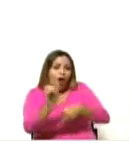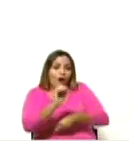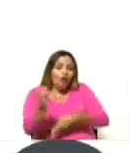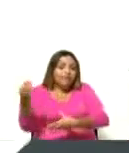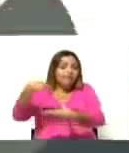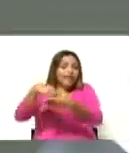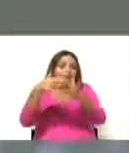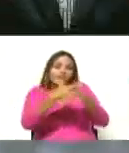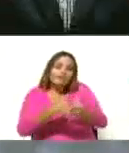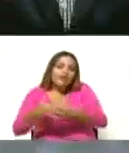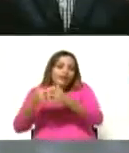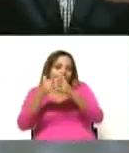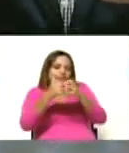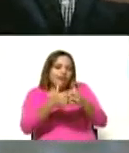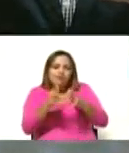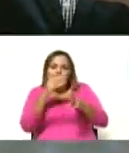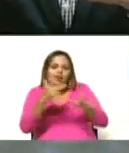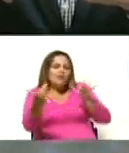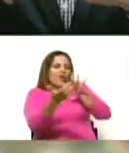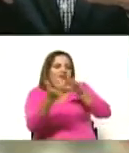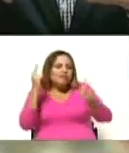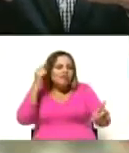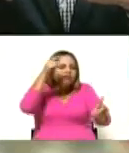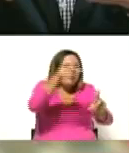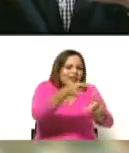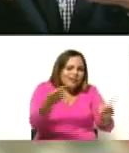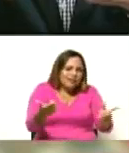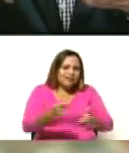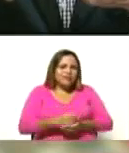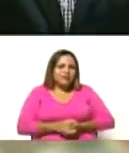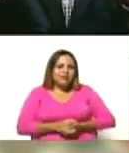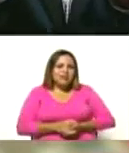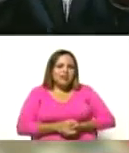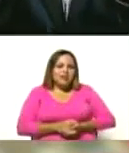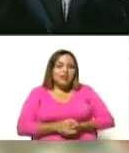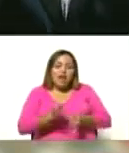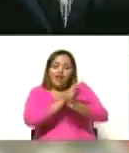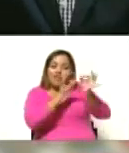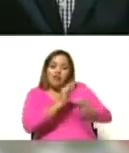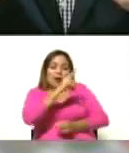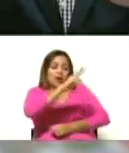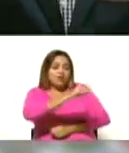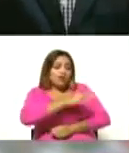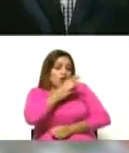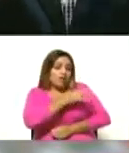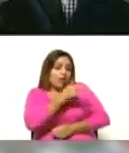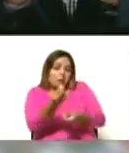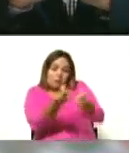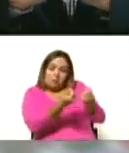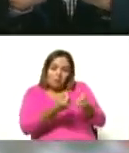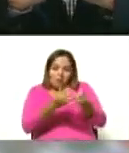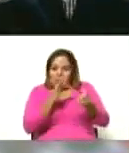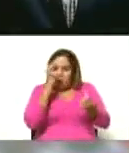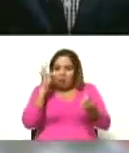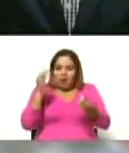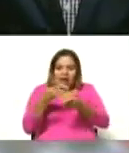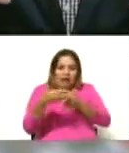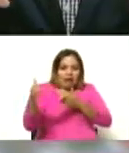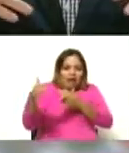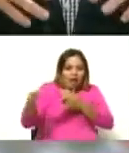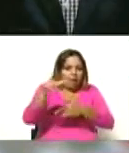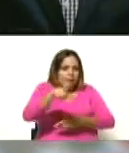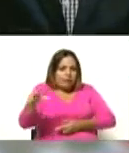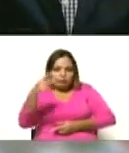Miami, sin contactos directos. Su condición social incluso la aleja de los sectores populares.